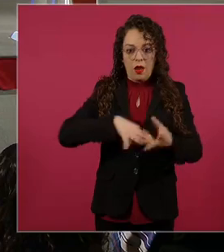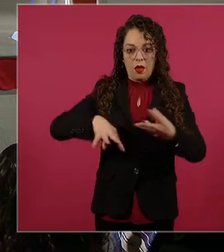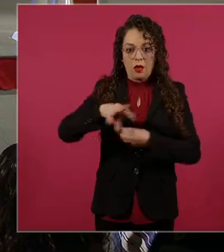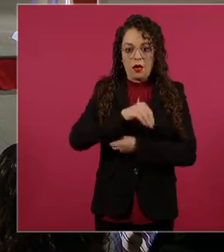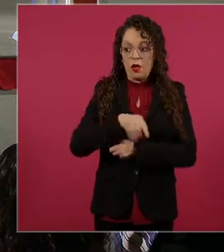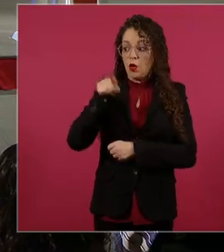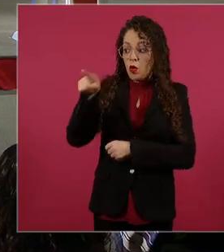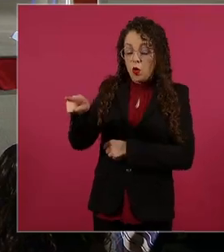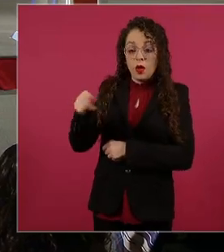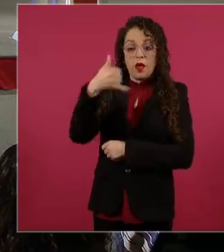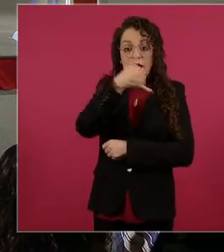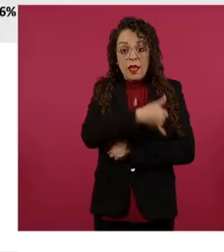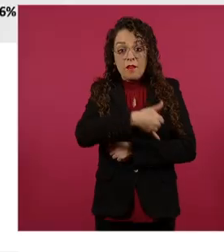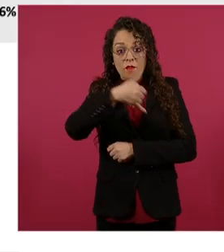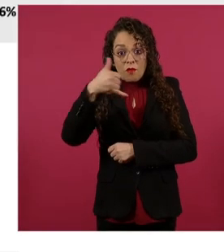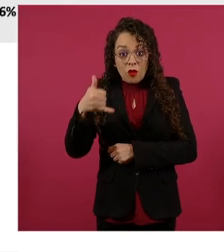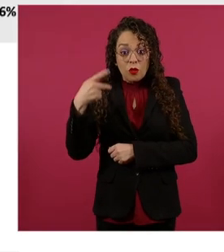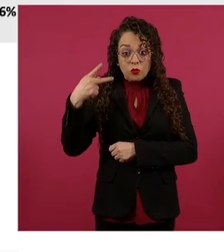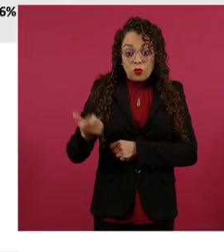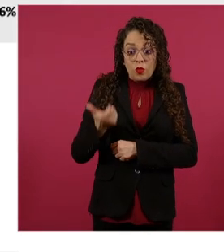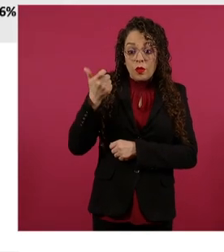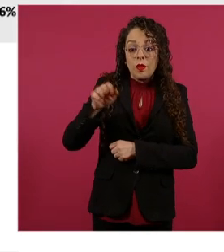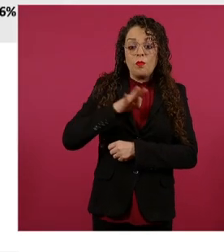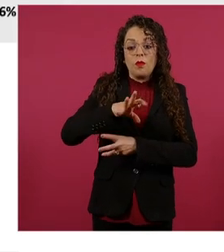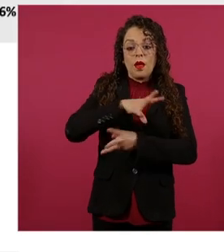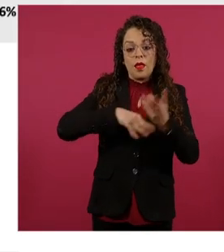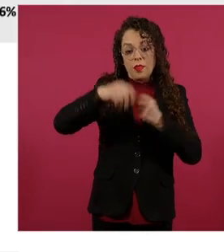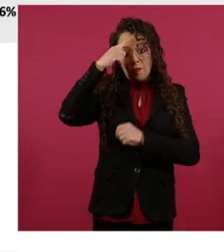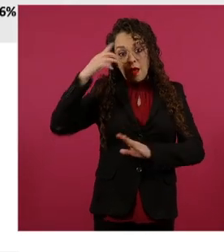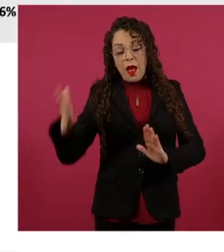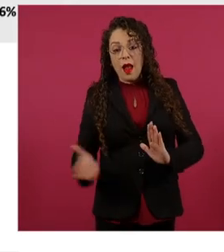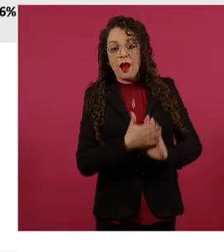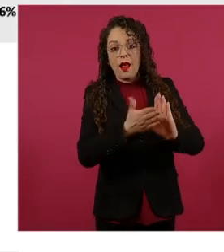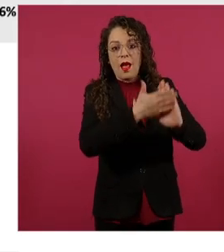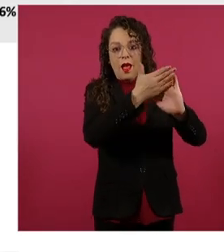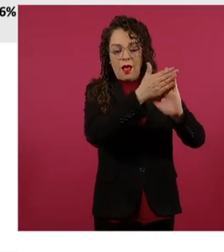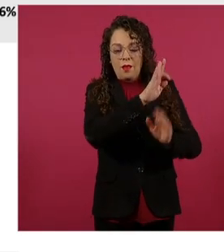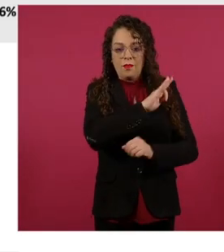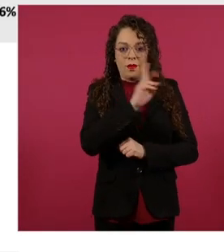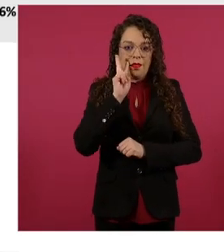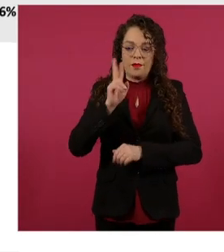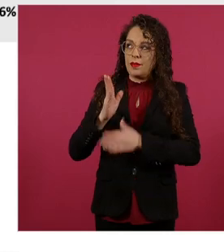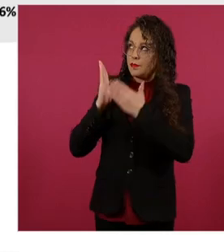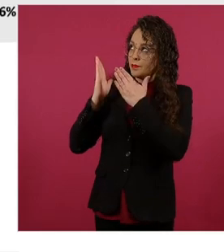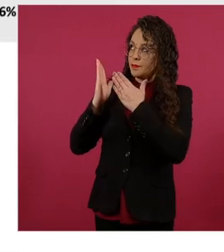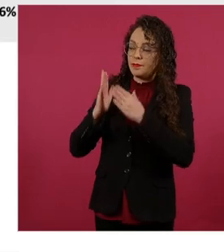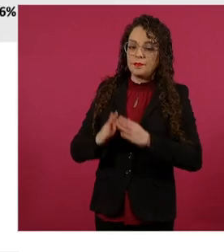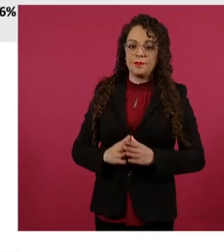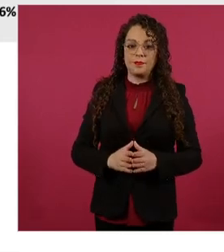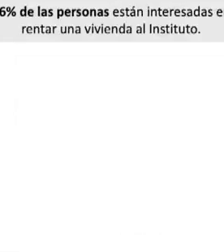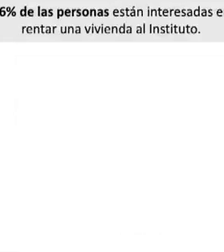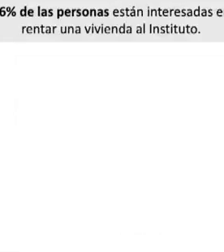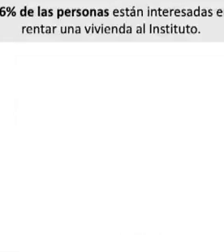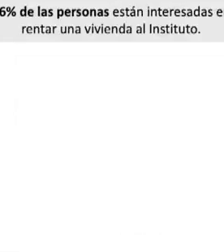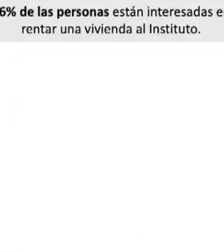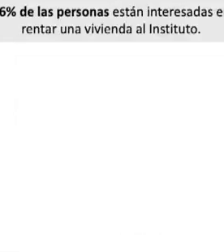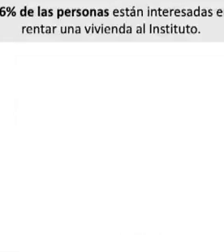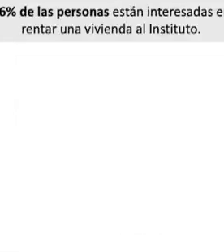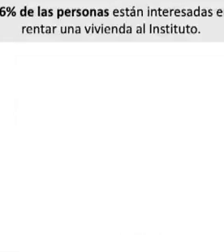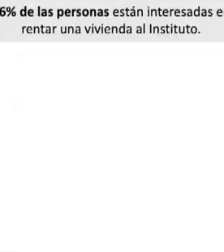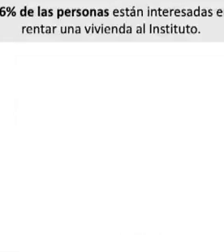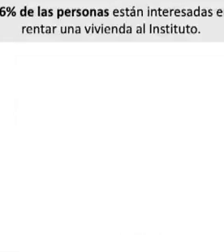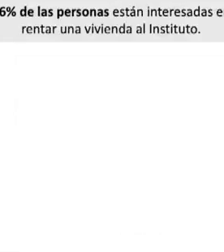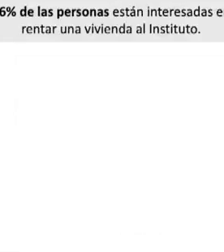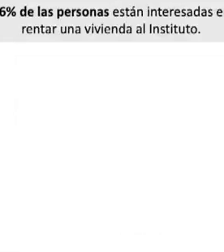recursos en construcción de vivienda. Y entonces, la idea es precisamente hacer un esquema de renta social, que es lo que ha